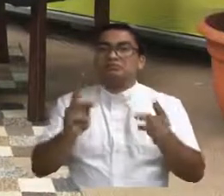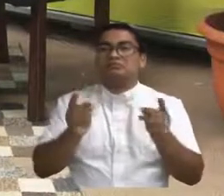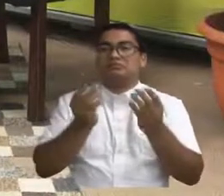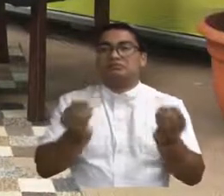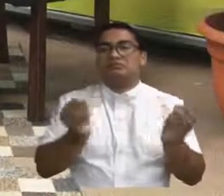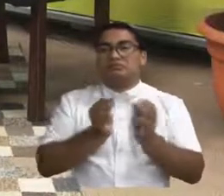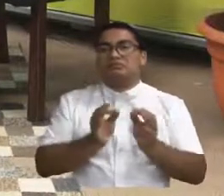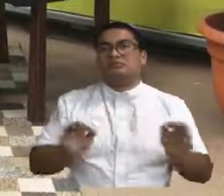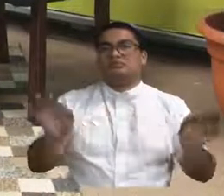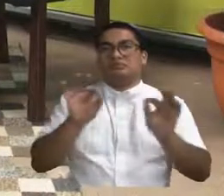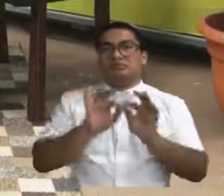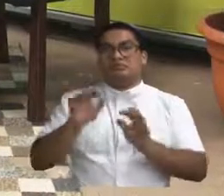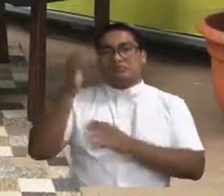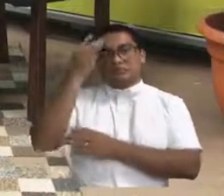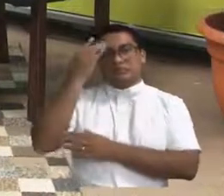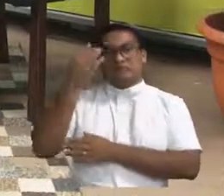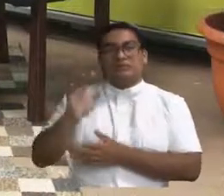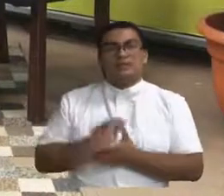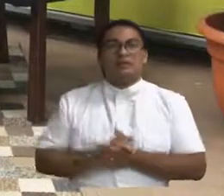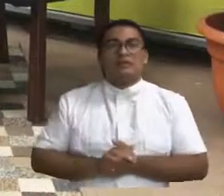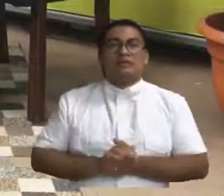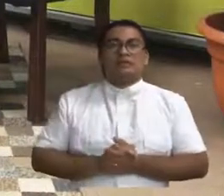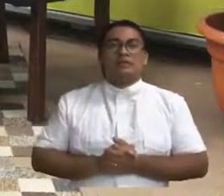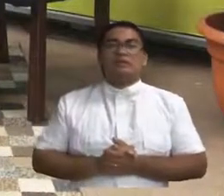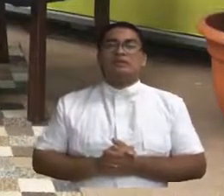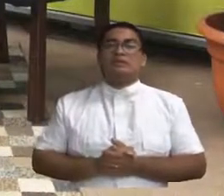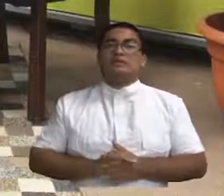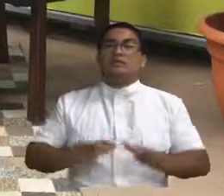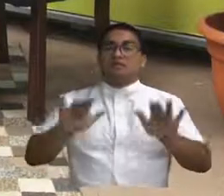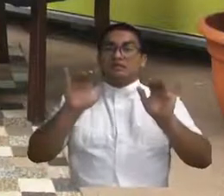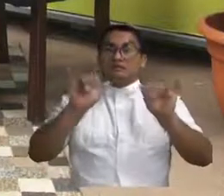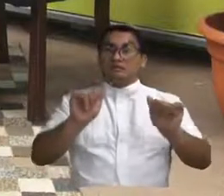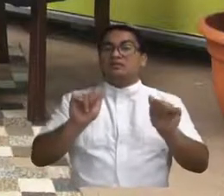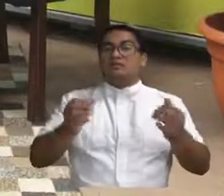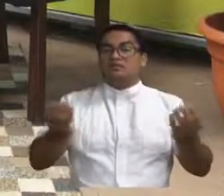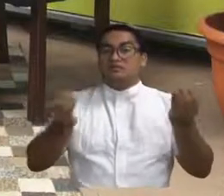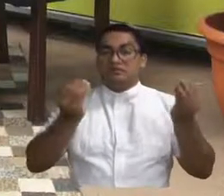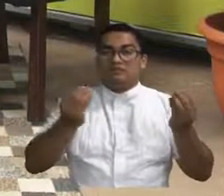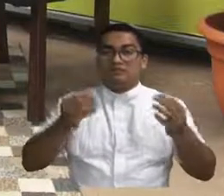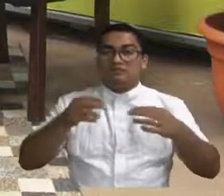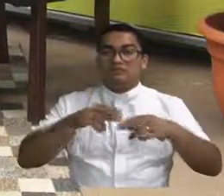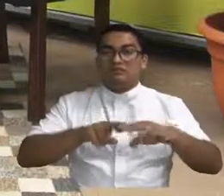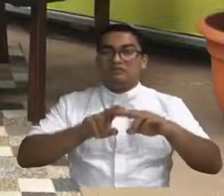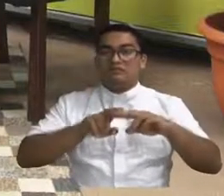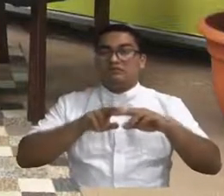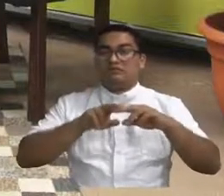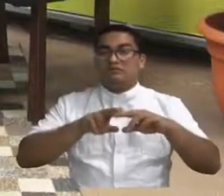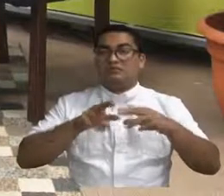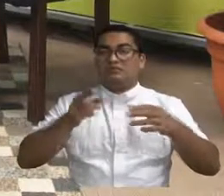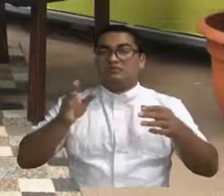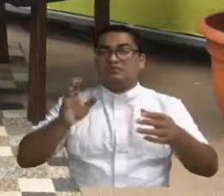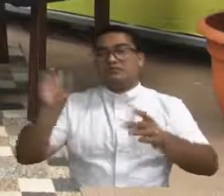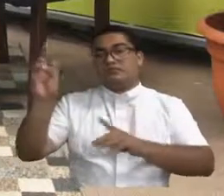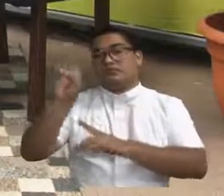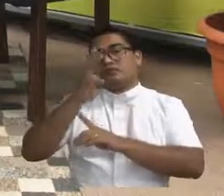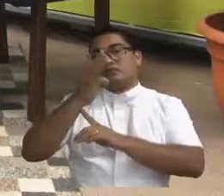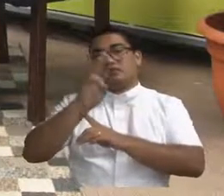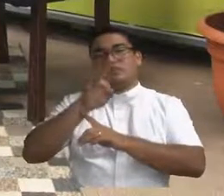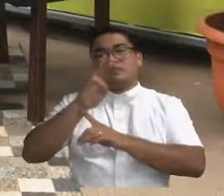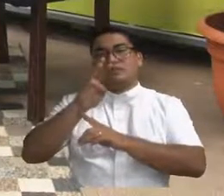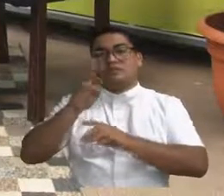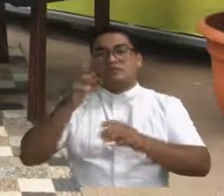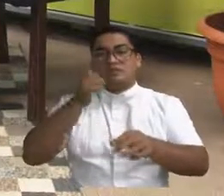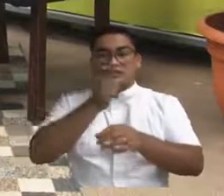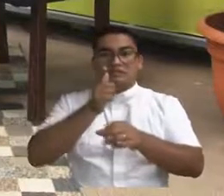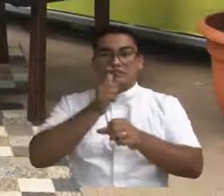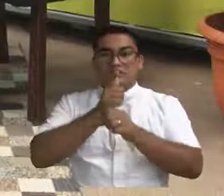ellos lo sepan. Ahora ya tenemos la facilidad en muchos parques de tener Wi-Fi. Entonces yo siempre les recomiendo, vean el